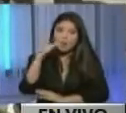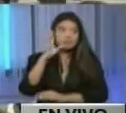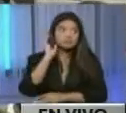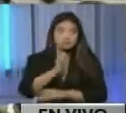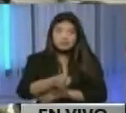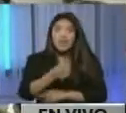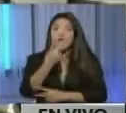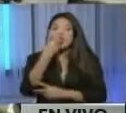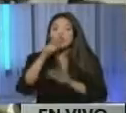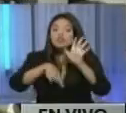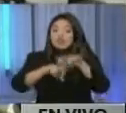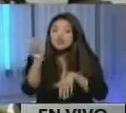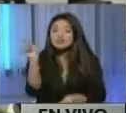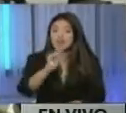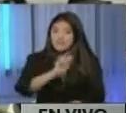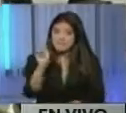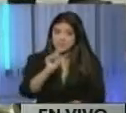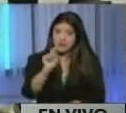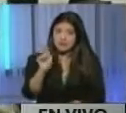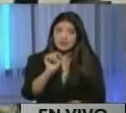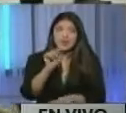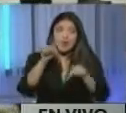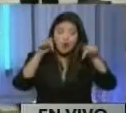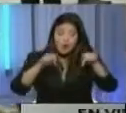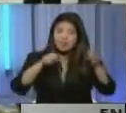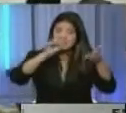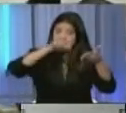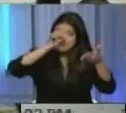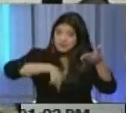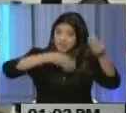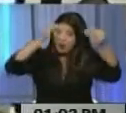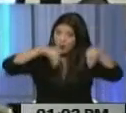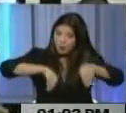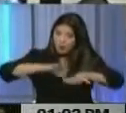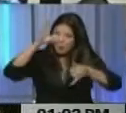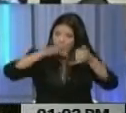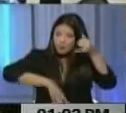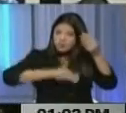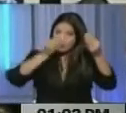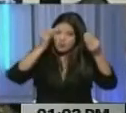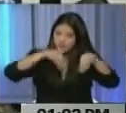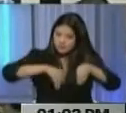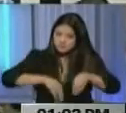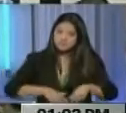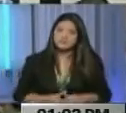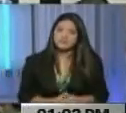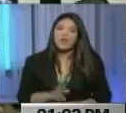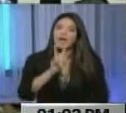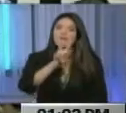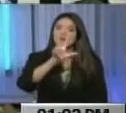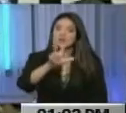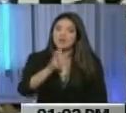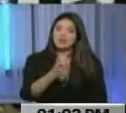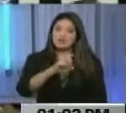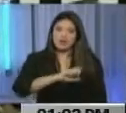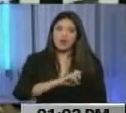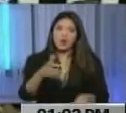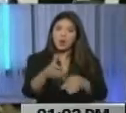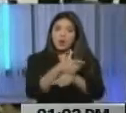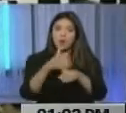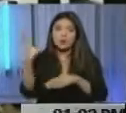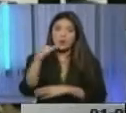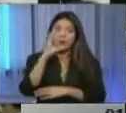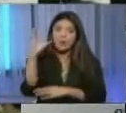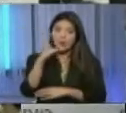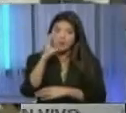por 12 meses, una vez se ha firmado el acuerdo final. El 23 de enero, el gobierno colombiano